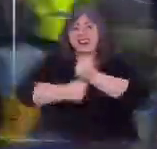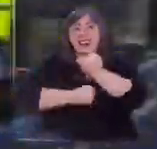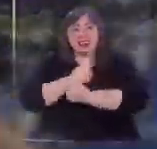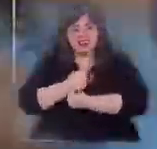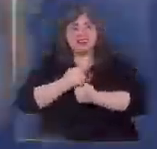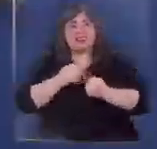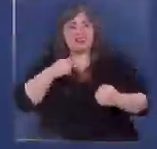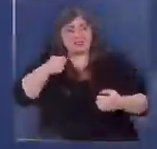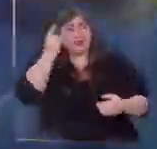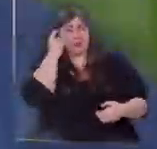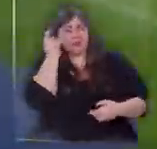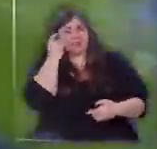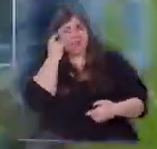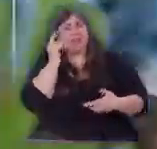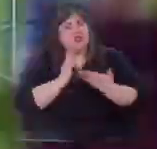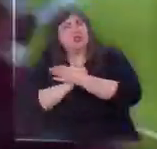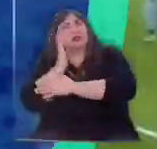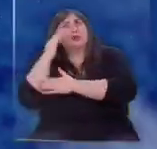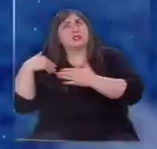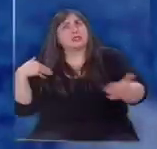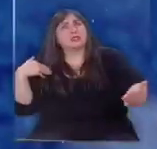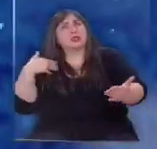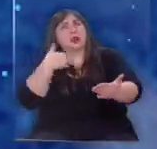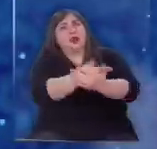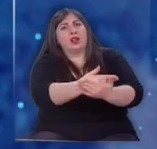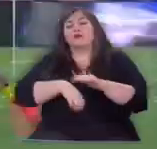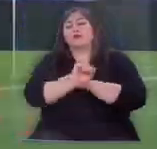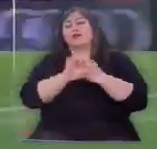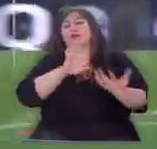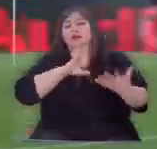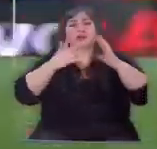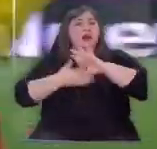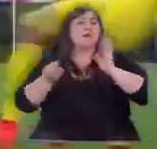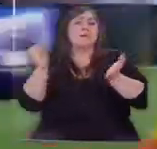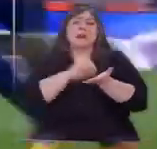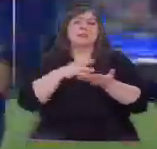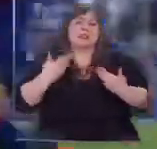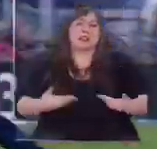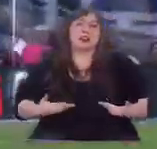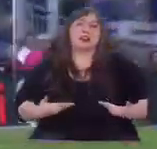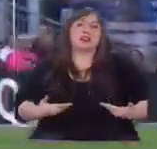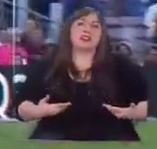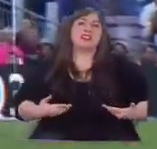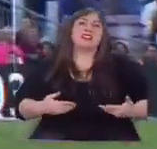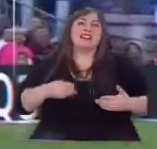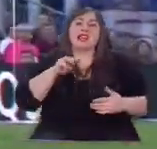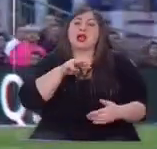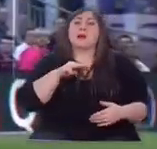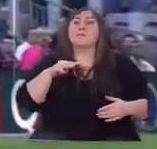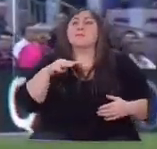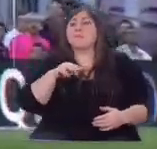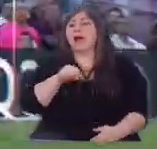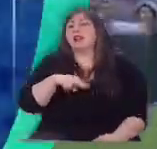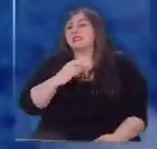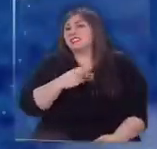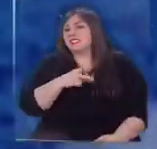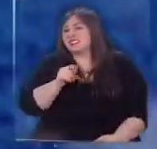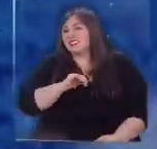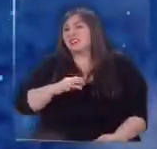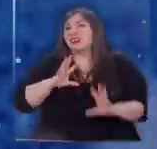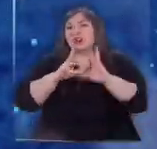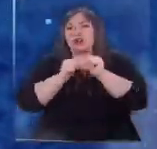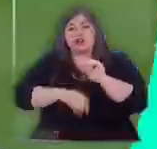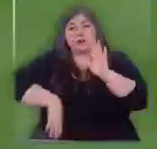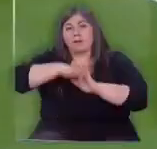¿habrá pensado Claudio Bravo en sus inicios ahí, en los entrenamientos? Que sea hoy suplente es en el Manchester City, en uno de los clubes